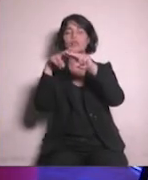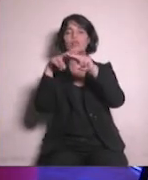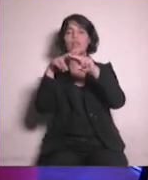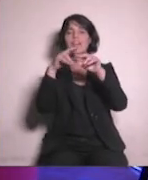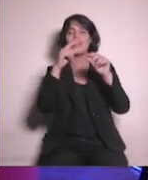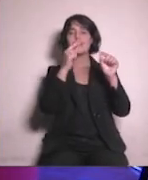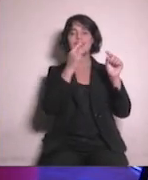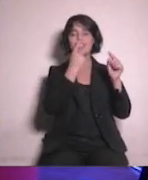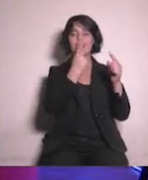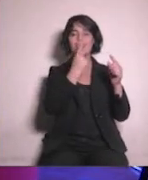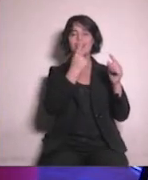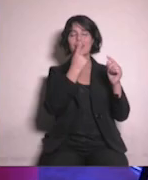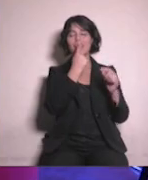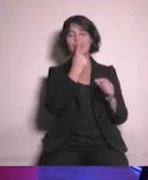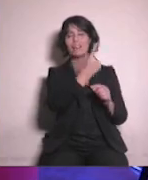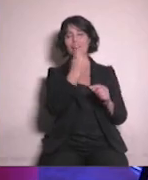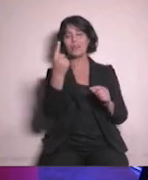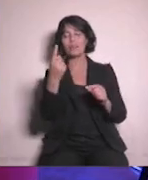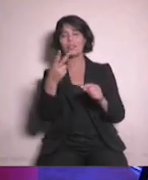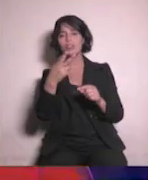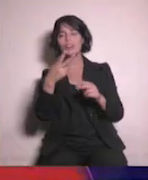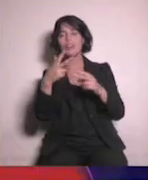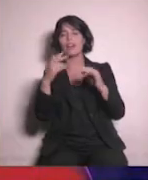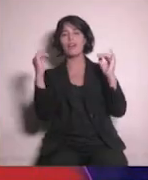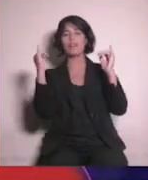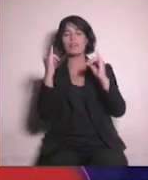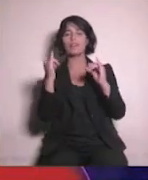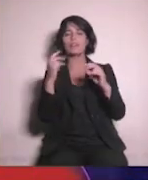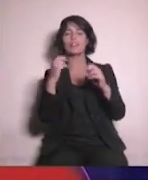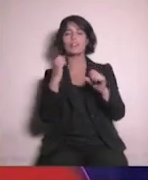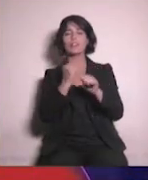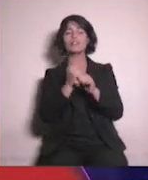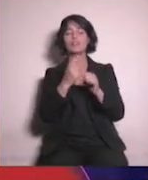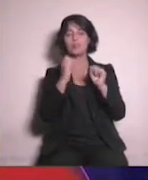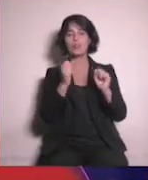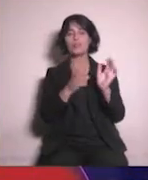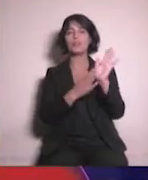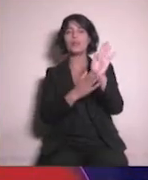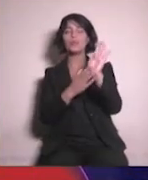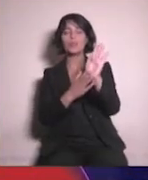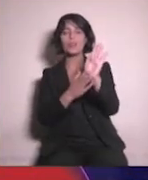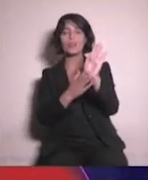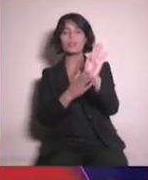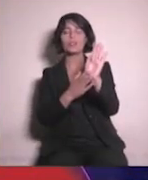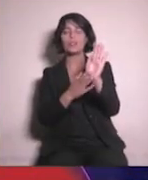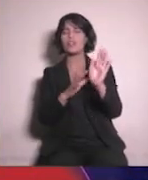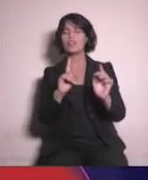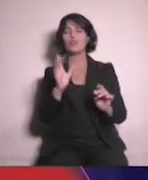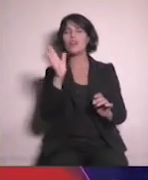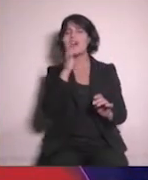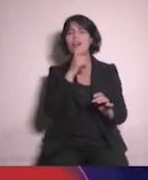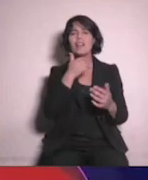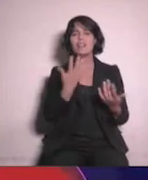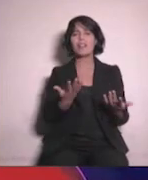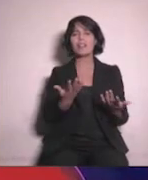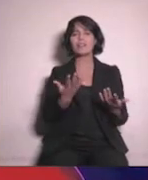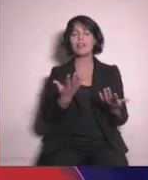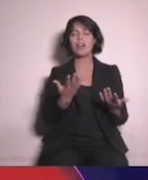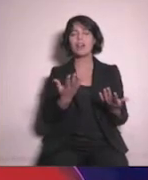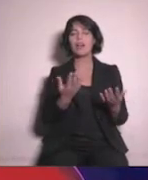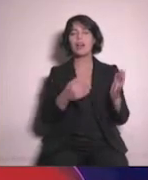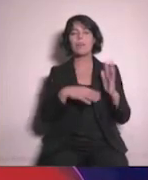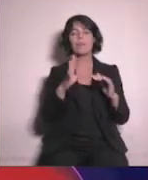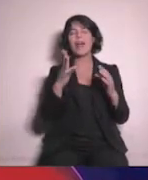uno de los instrumentos que tenemos, está disponible. Aquí no hay nada oscuro, no hay nada que no sea, no hay nada